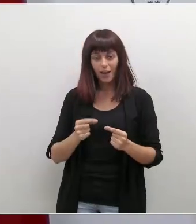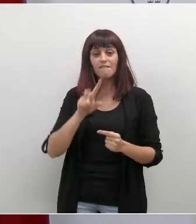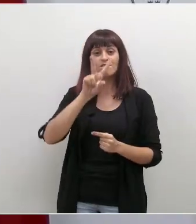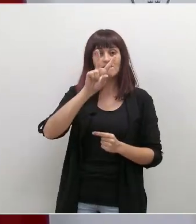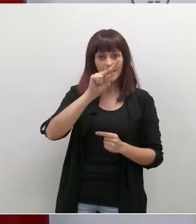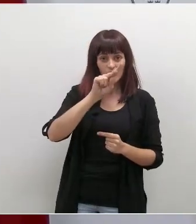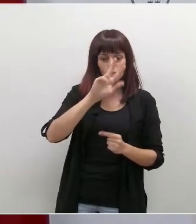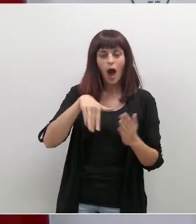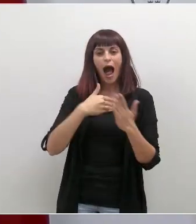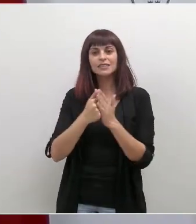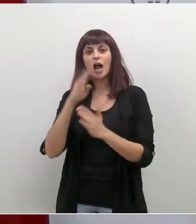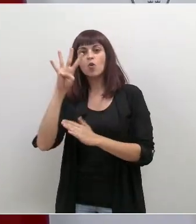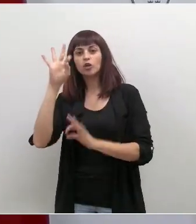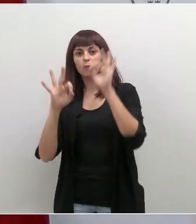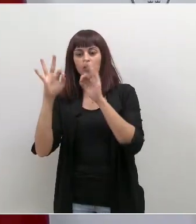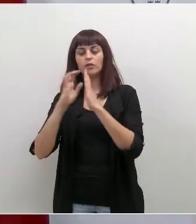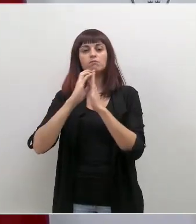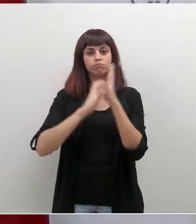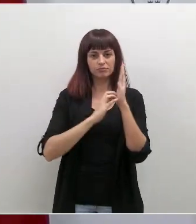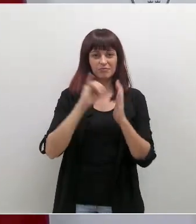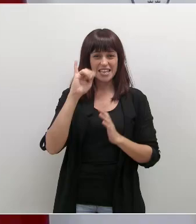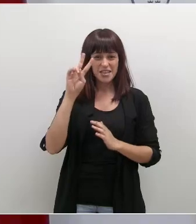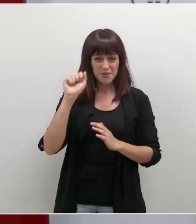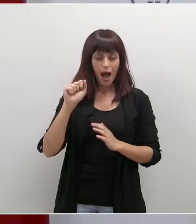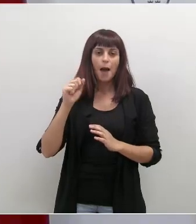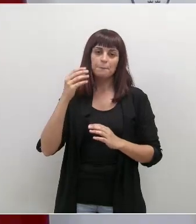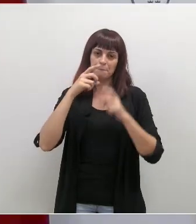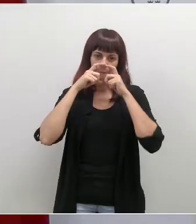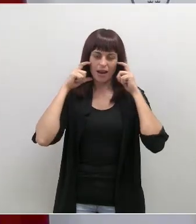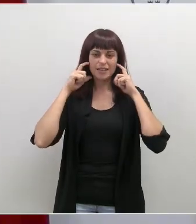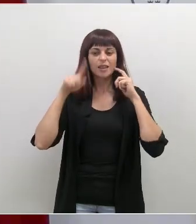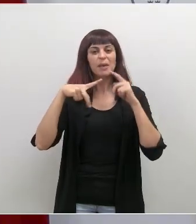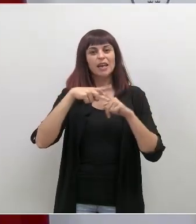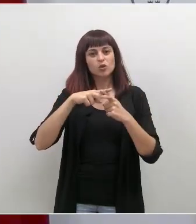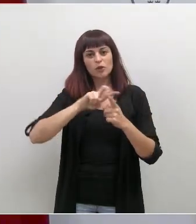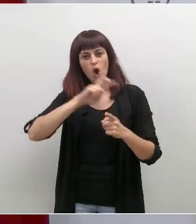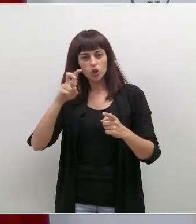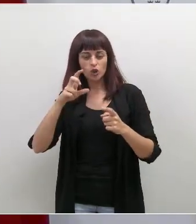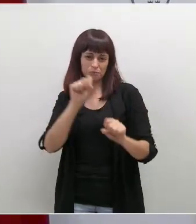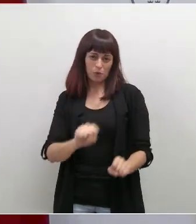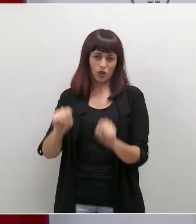al 4% el IVA de las mascarillas y otros productos de protección sanitaria frente a la pandemia.